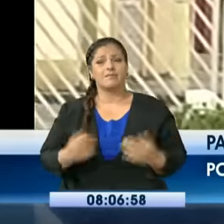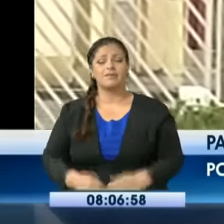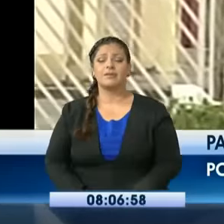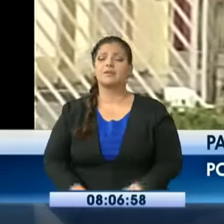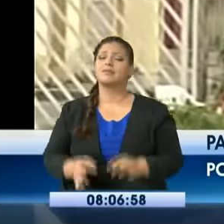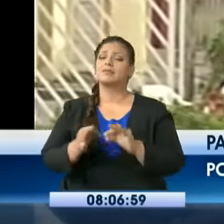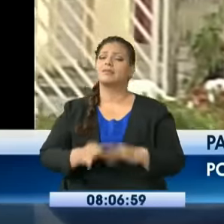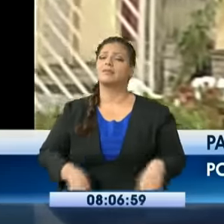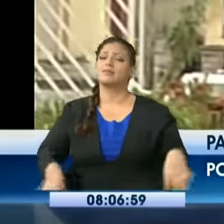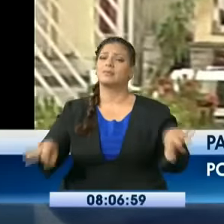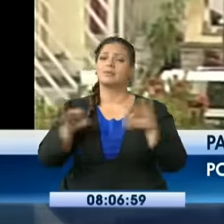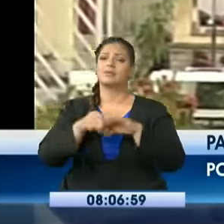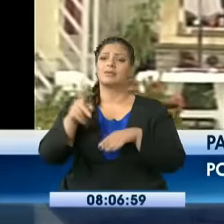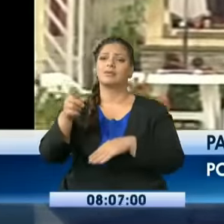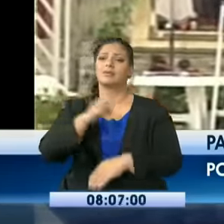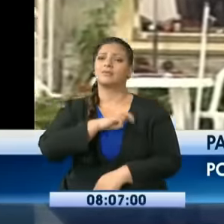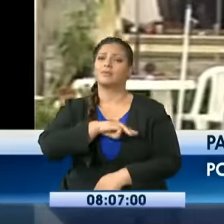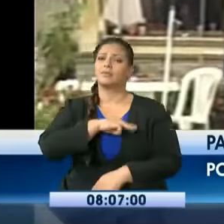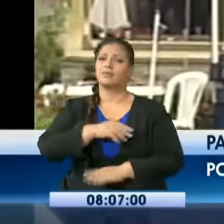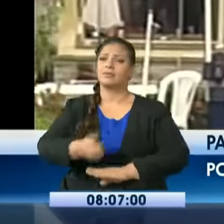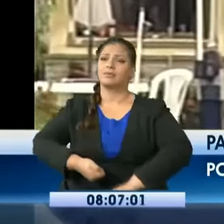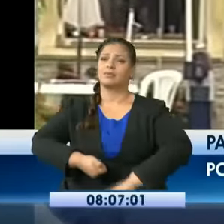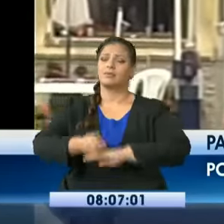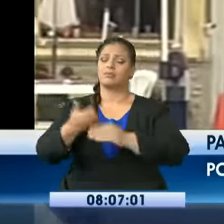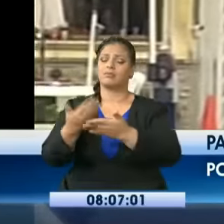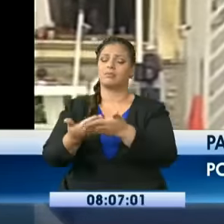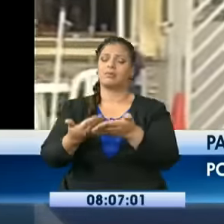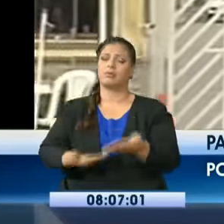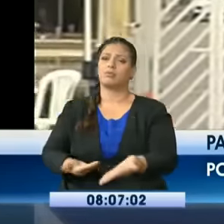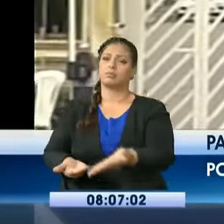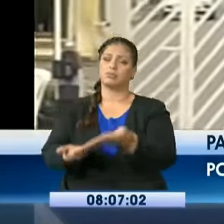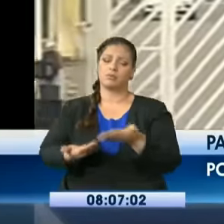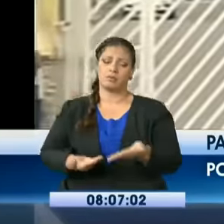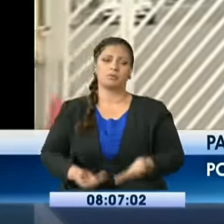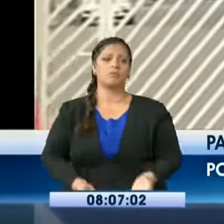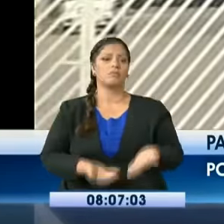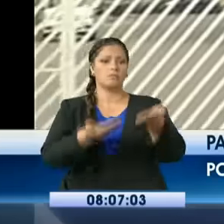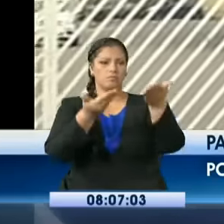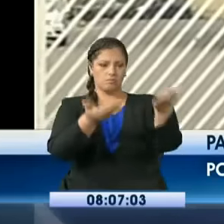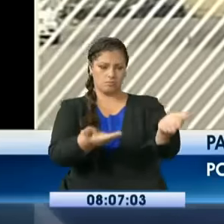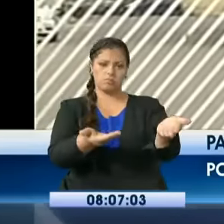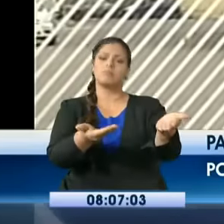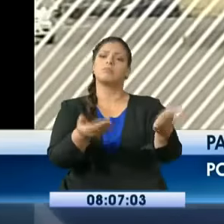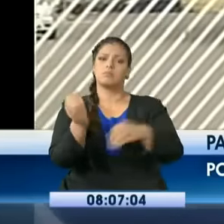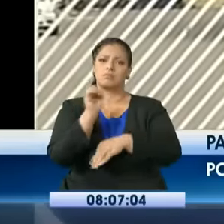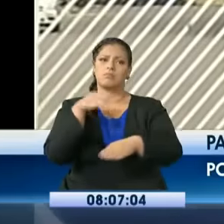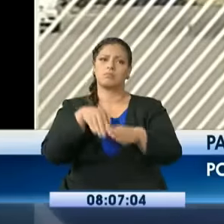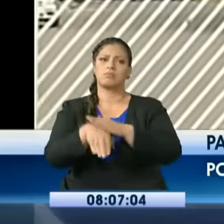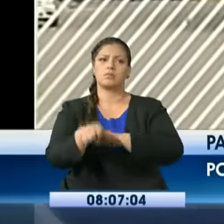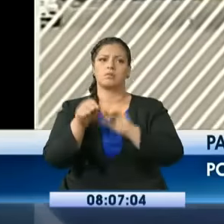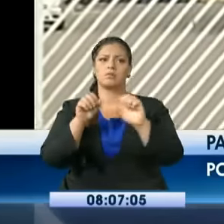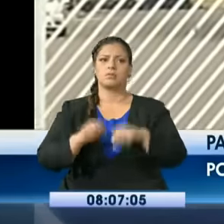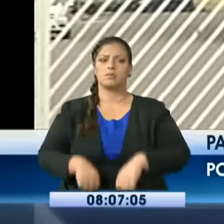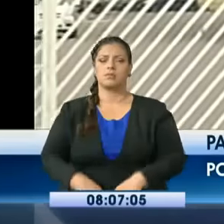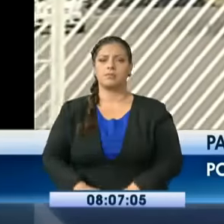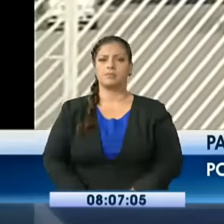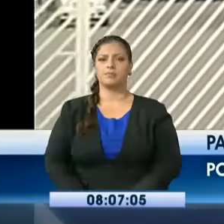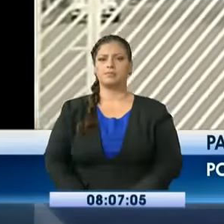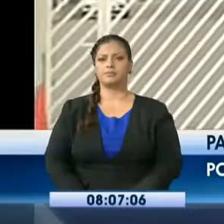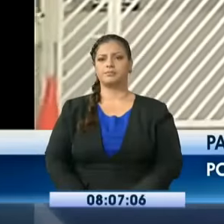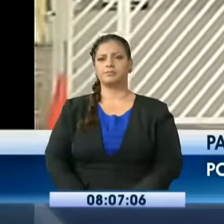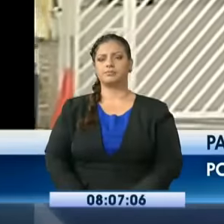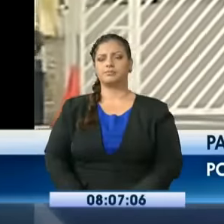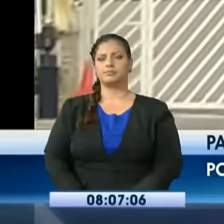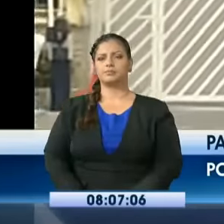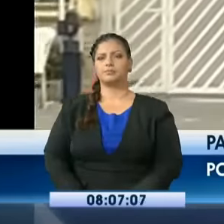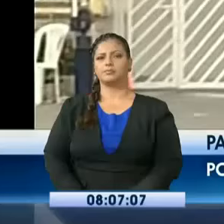sabe que de boca no nos van a creer muchas cosas. Entonces, una vez que tengamos los documentos en mano, nosotros vamos a demostrar muchas cosas. Ahora, hace un rato estaba aquí un morador de la